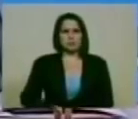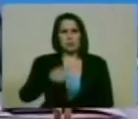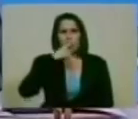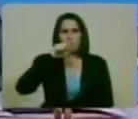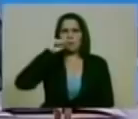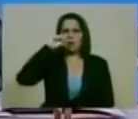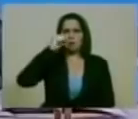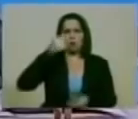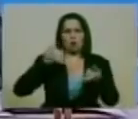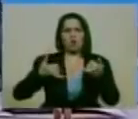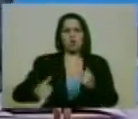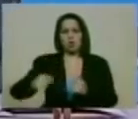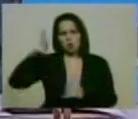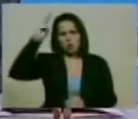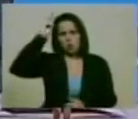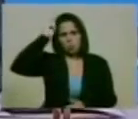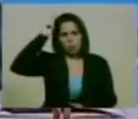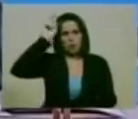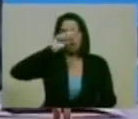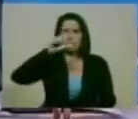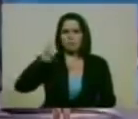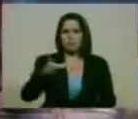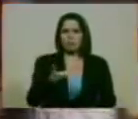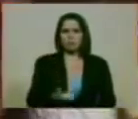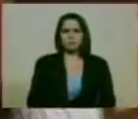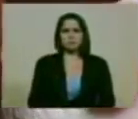de Guaycaipuro.